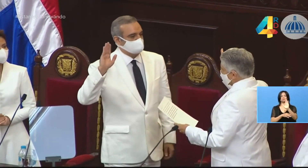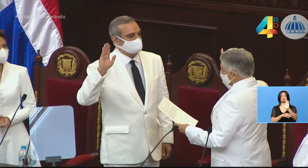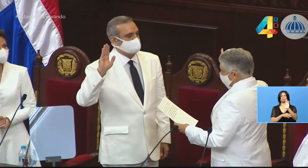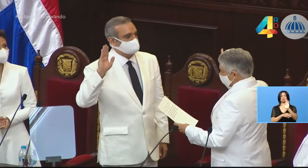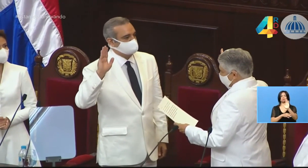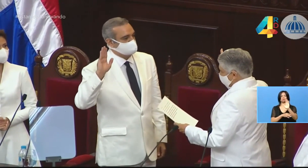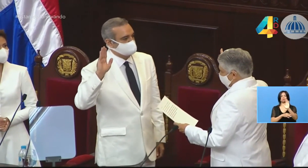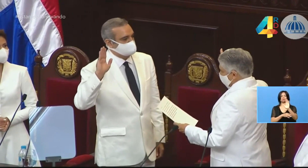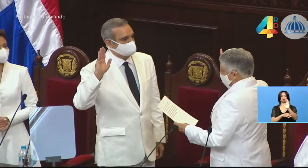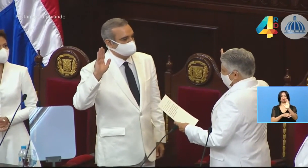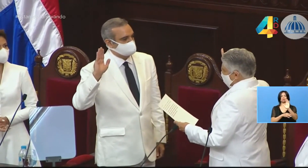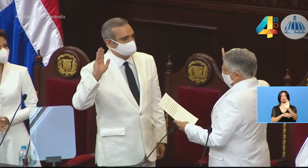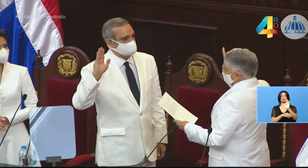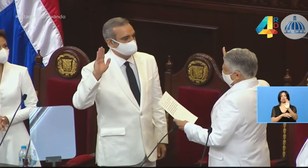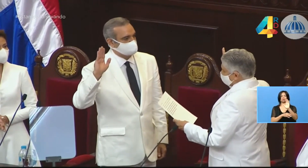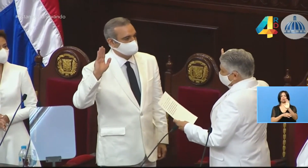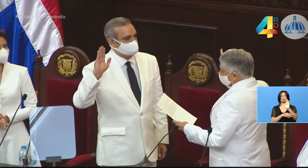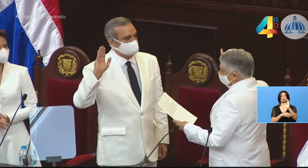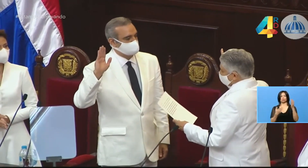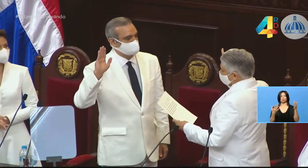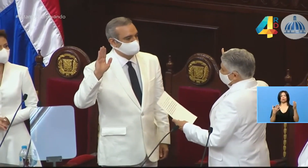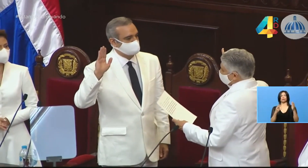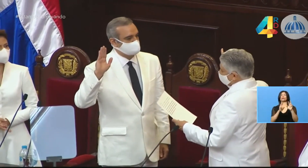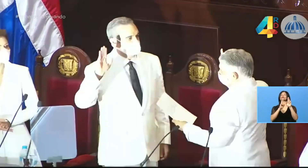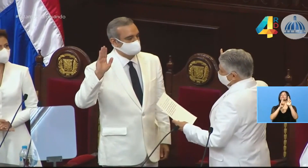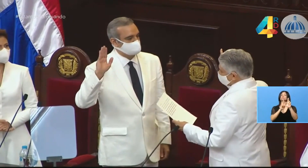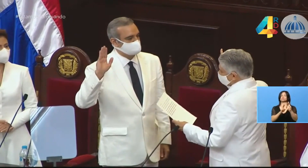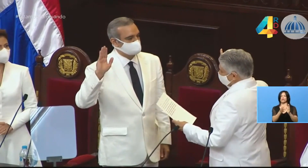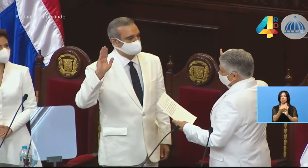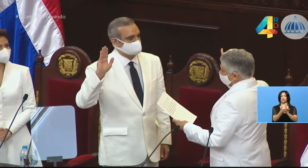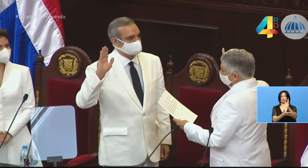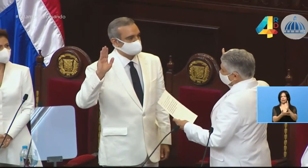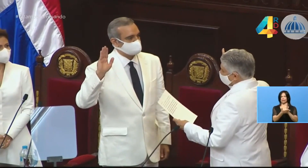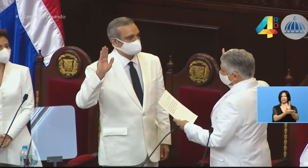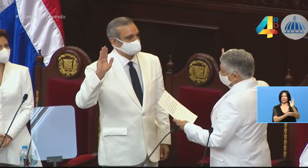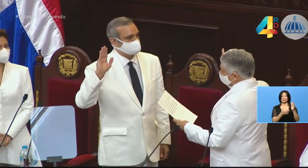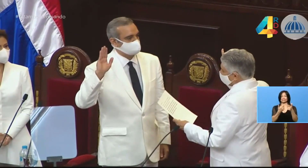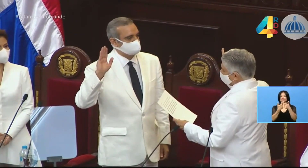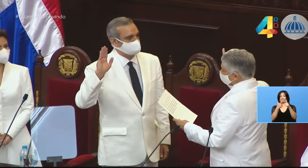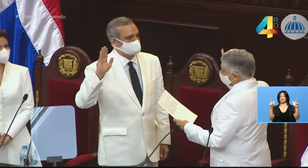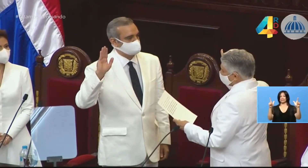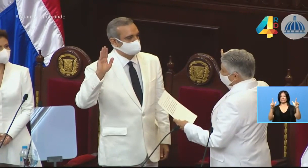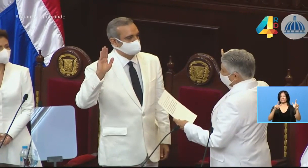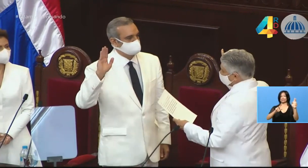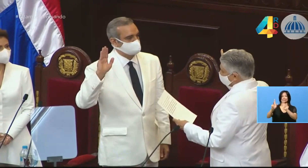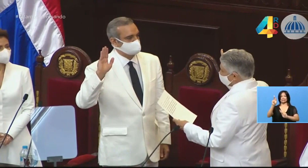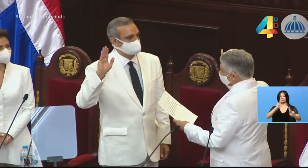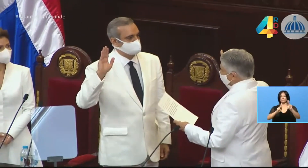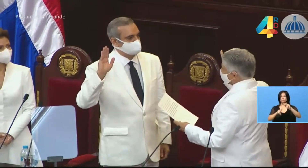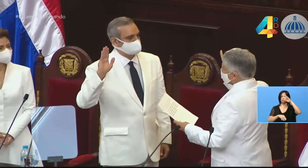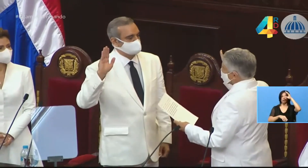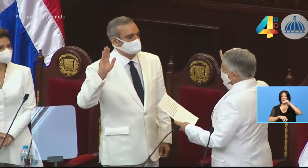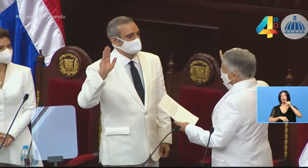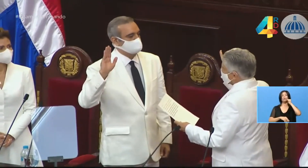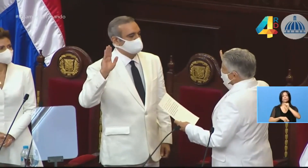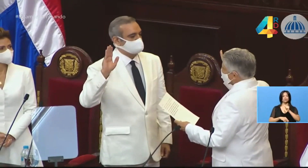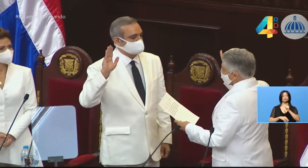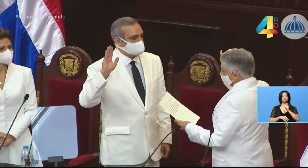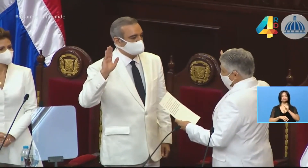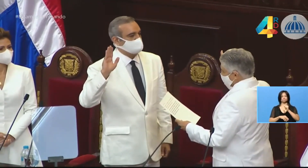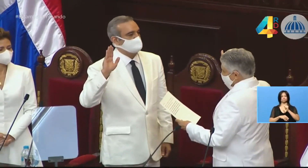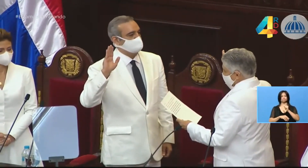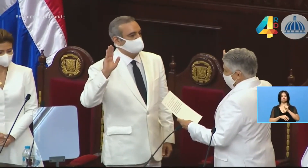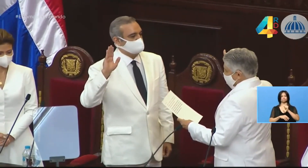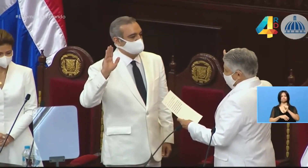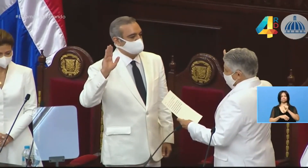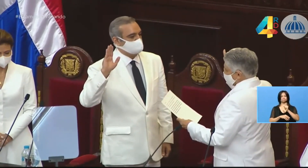su independencia. Respetar los derechos y las libertades de los ciudadanos y ciudadanas.